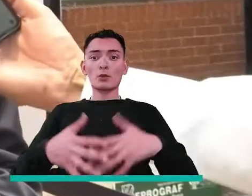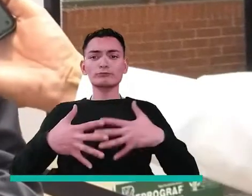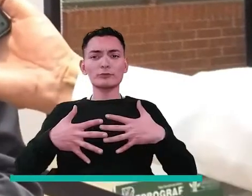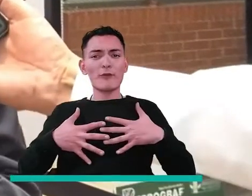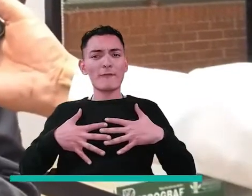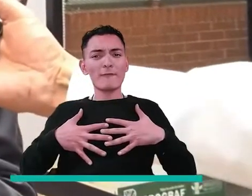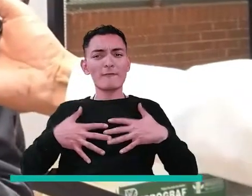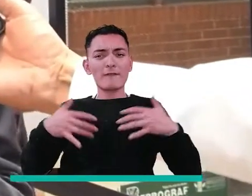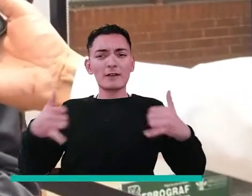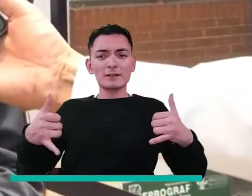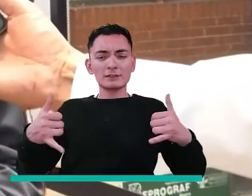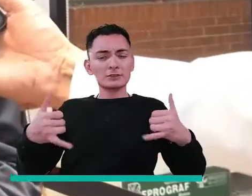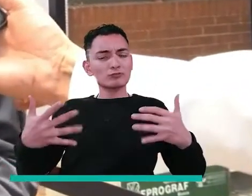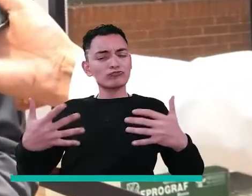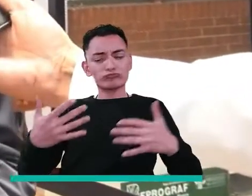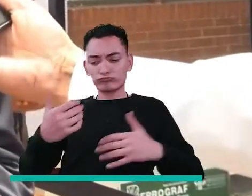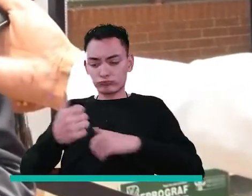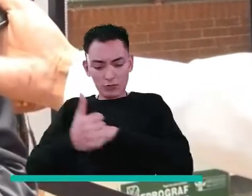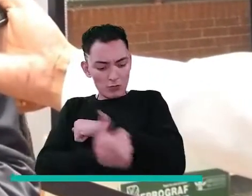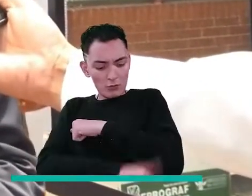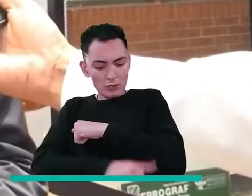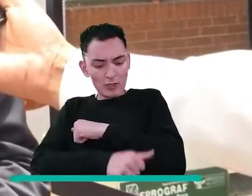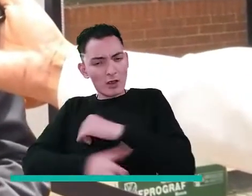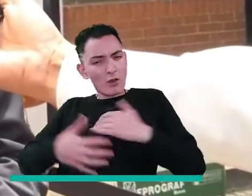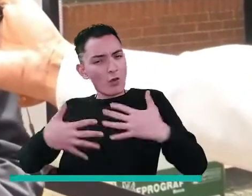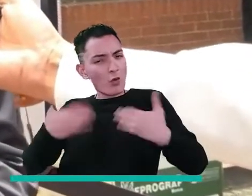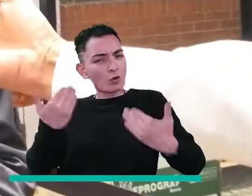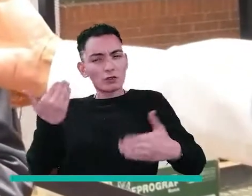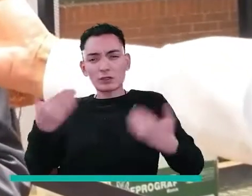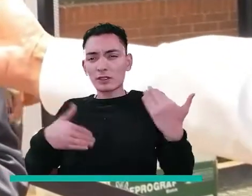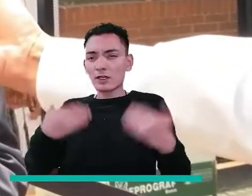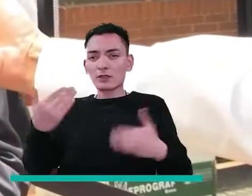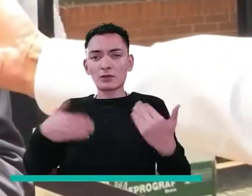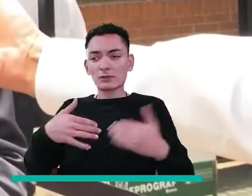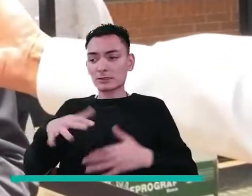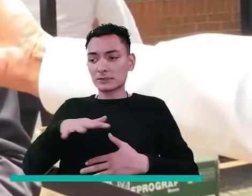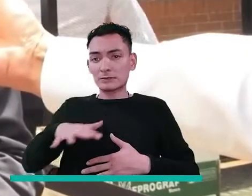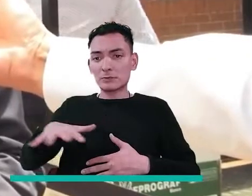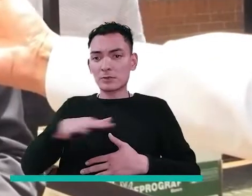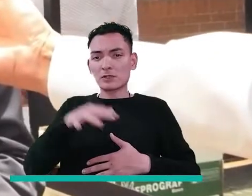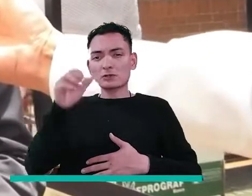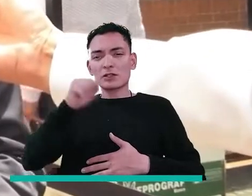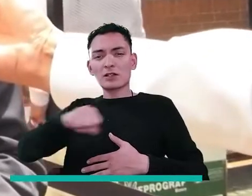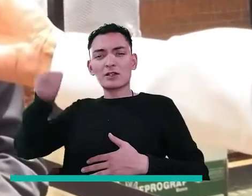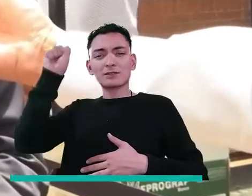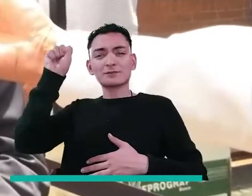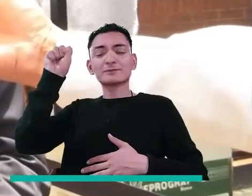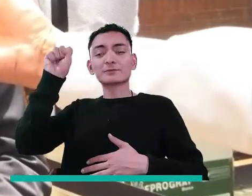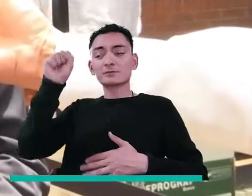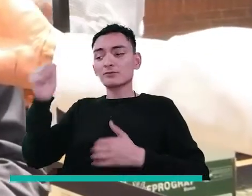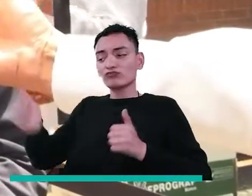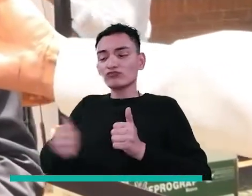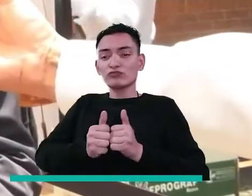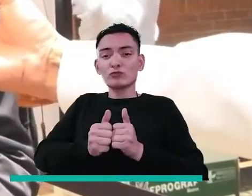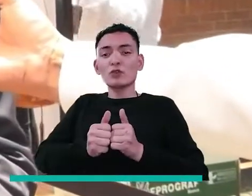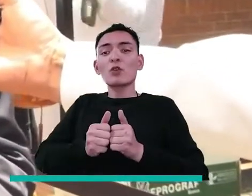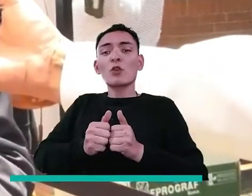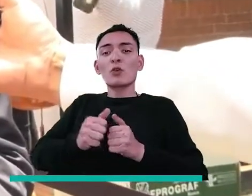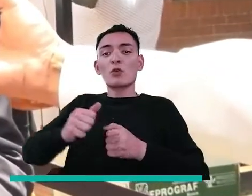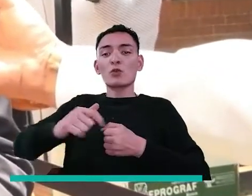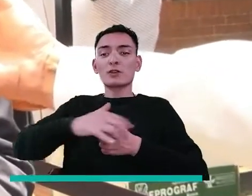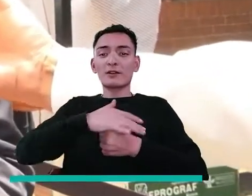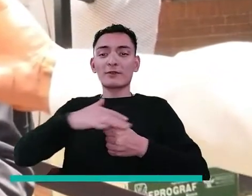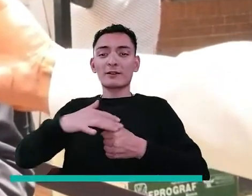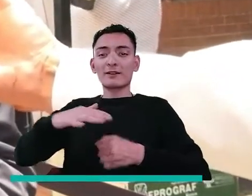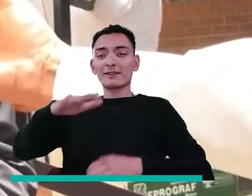Bueno, una gran felicidad y un honor muy grande para Boyacá estar hoy entre los grandes. Junto con Cundinamarca y